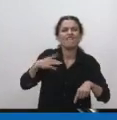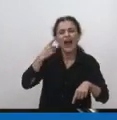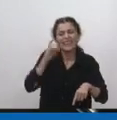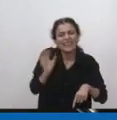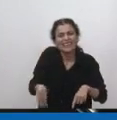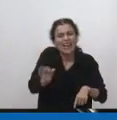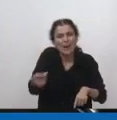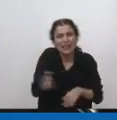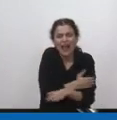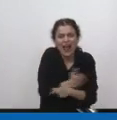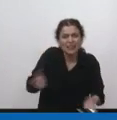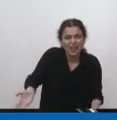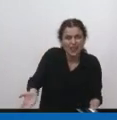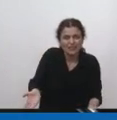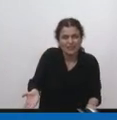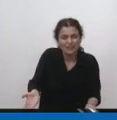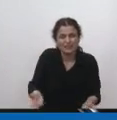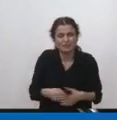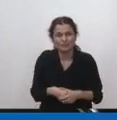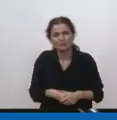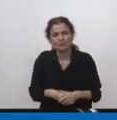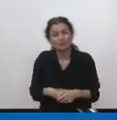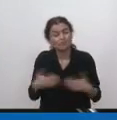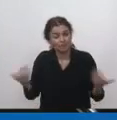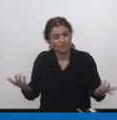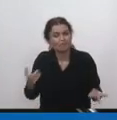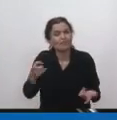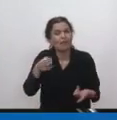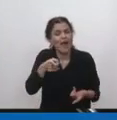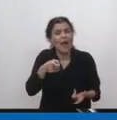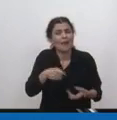nuestra sociedad. Y ahí sí